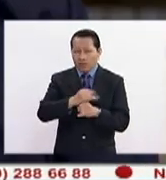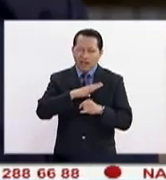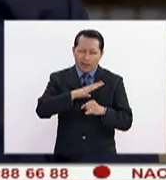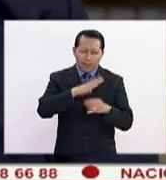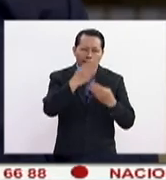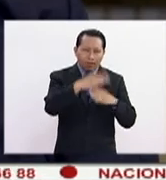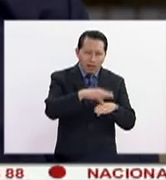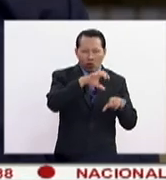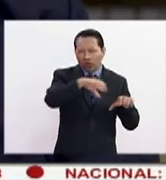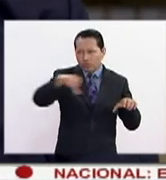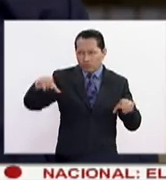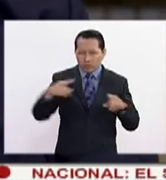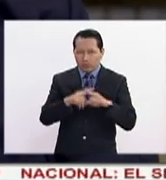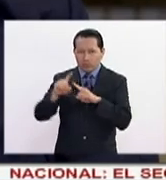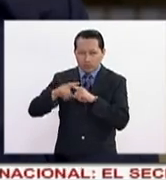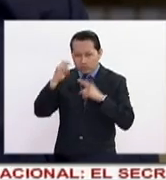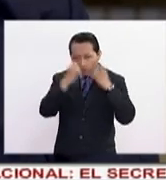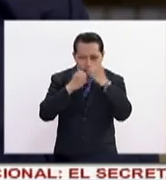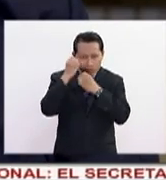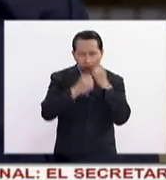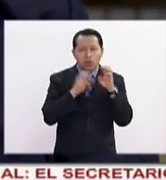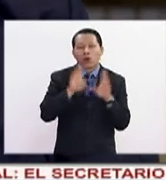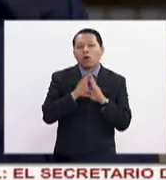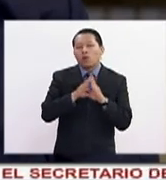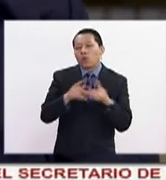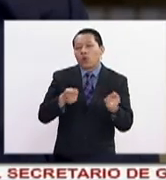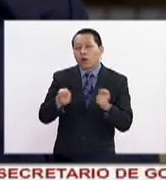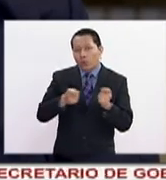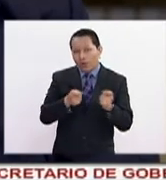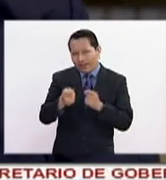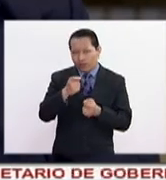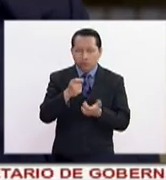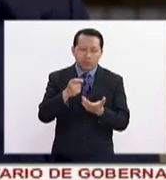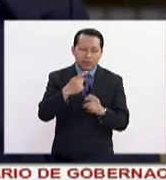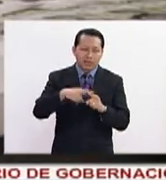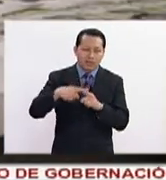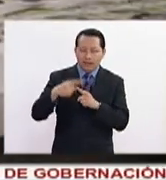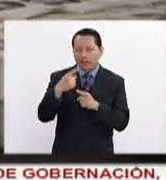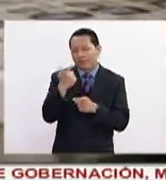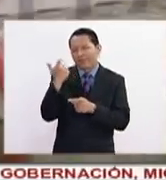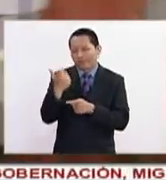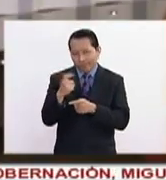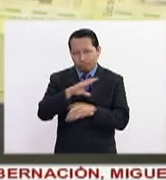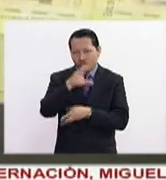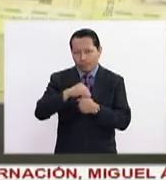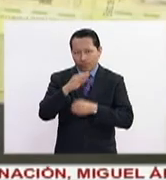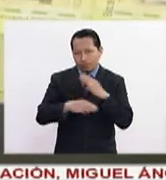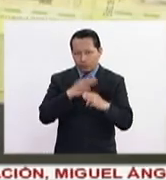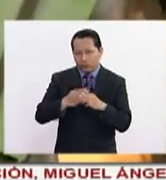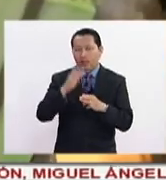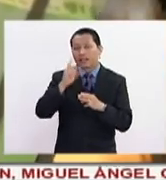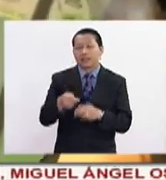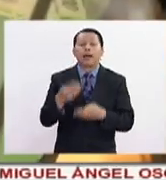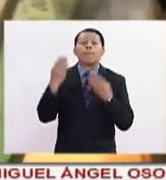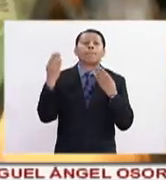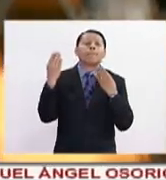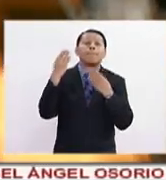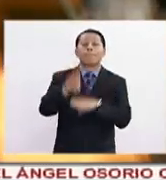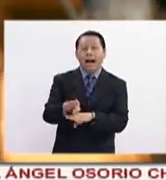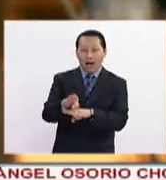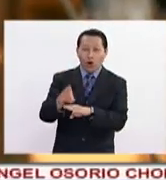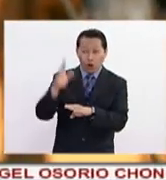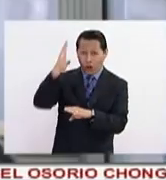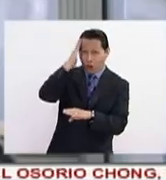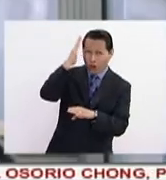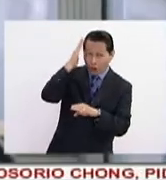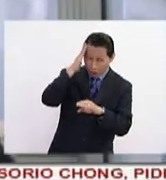centrales para el análisis y depuración de la regulación financiera a nivel global, por lo que funge como un banco de los